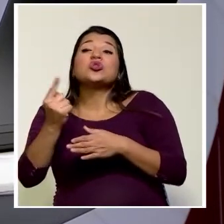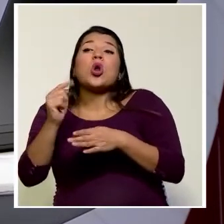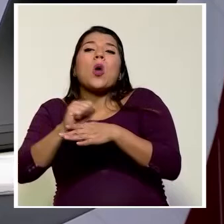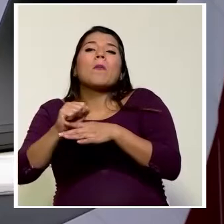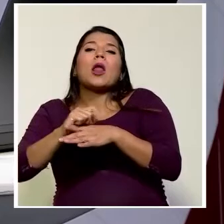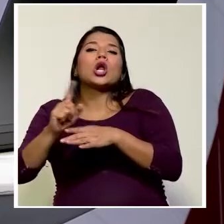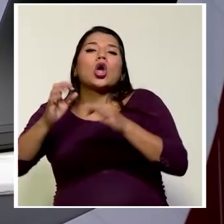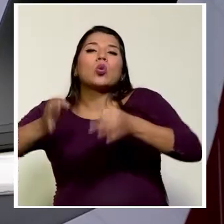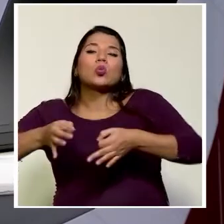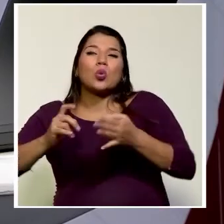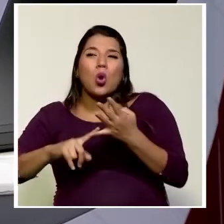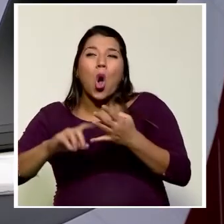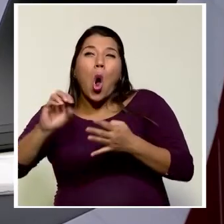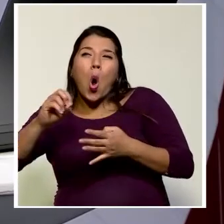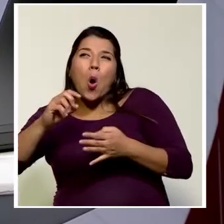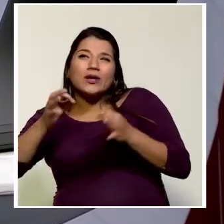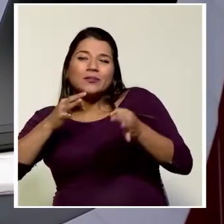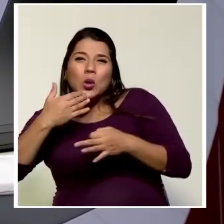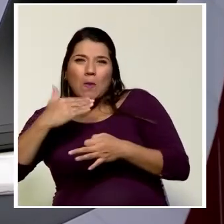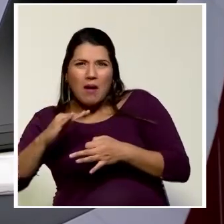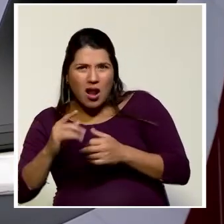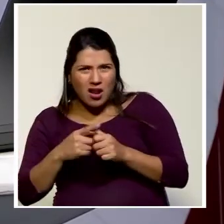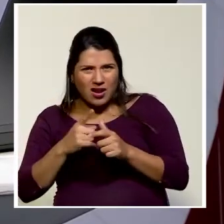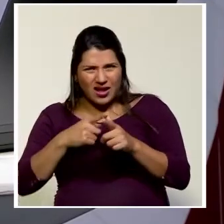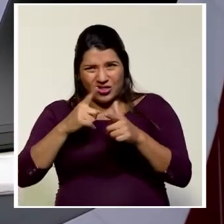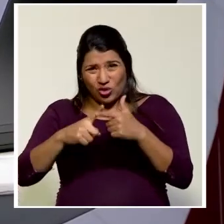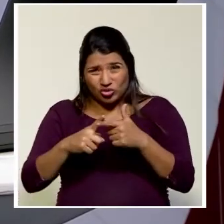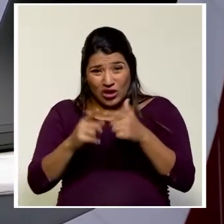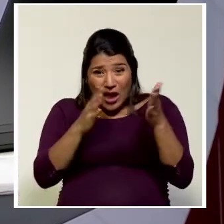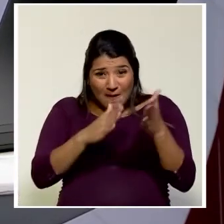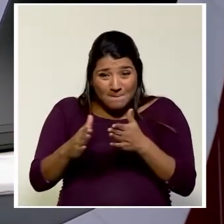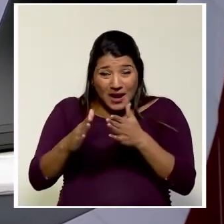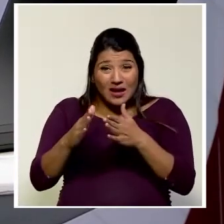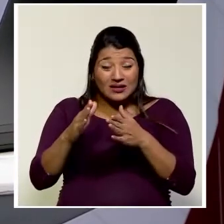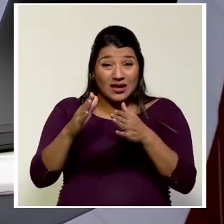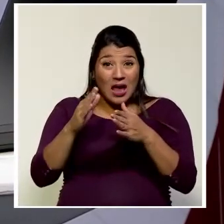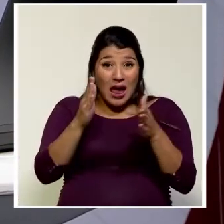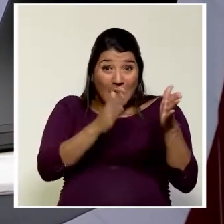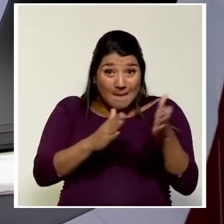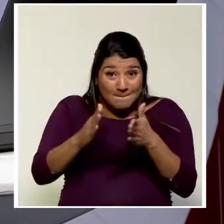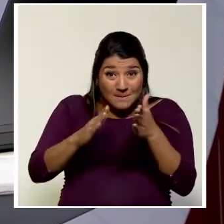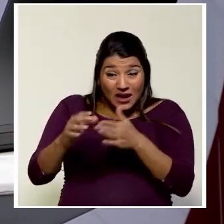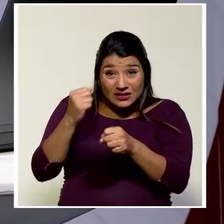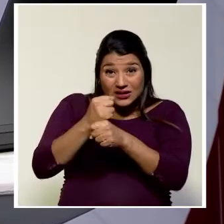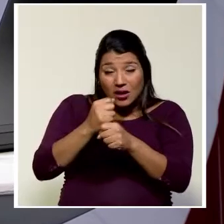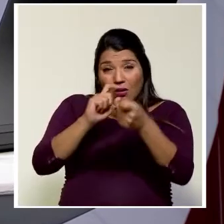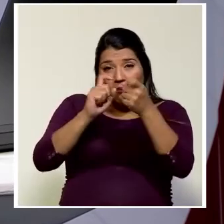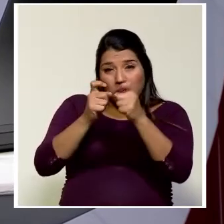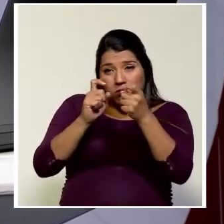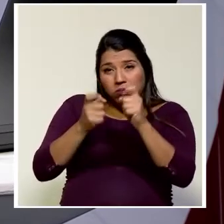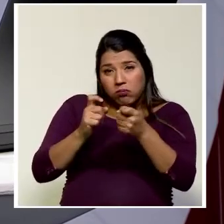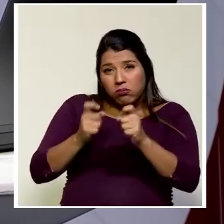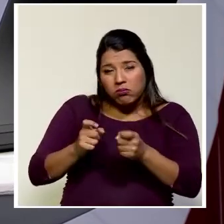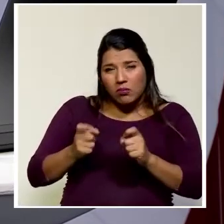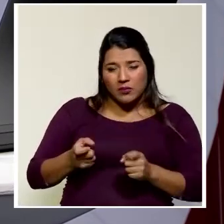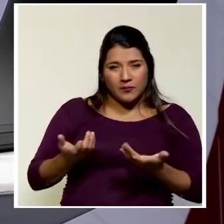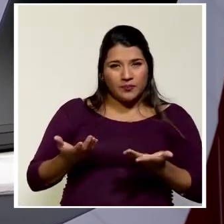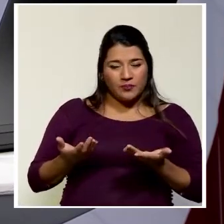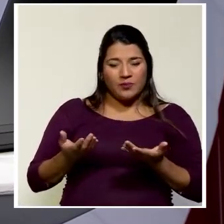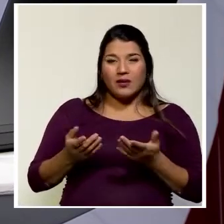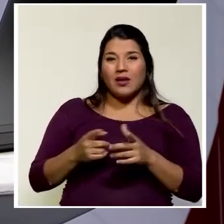así como lo planteó, entonces corrigen ese programa de gobierno o aclaran que eso es como explicar un chiste, eso